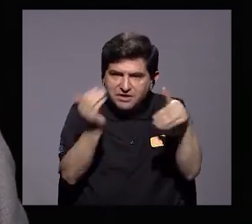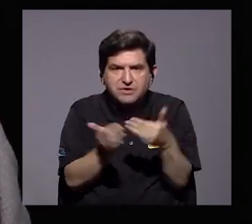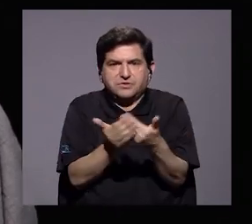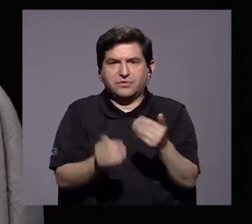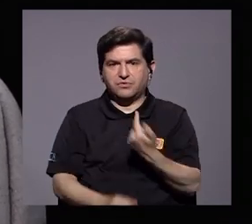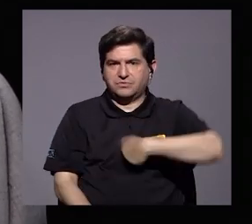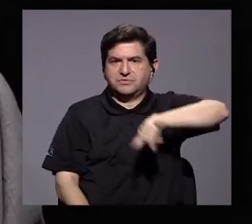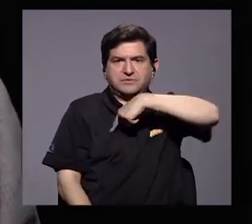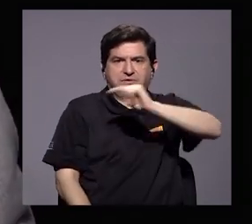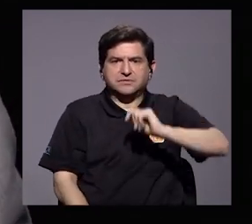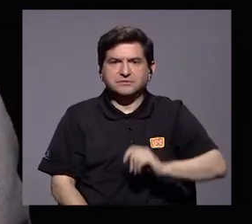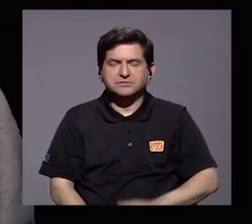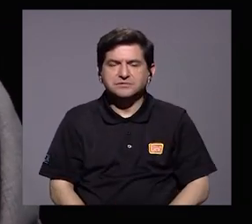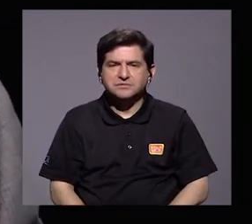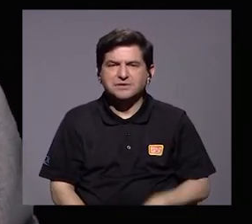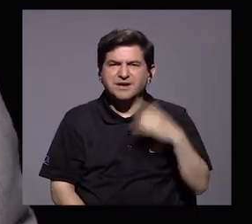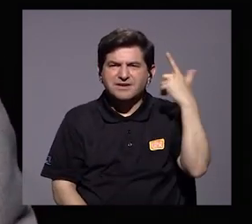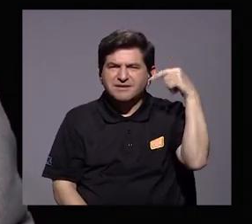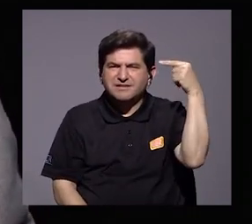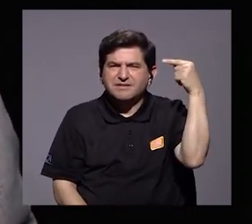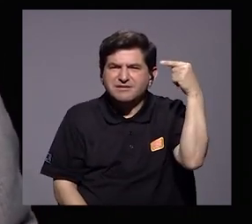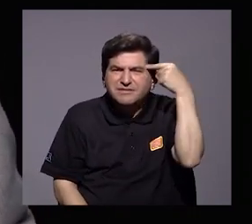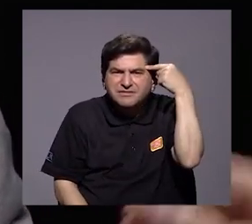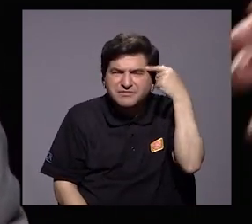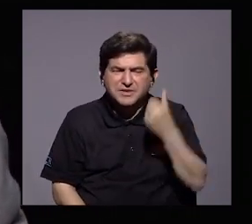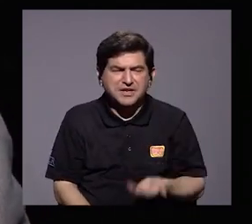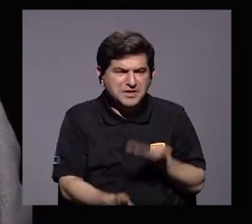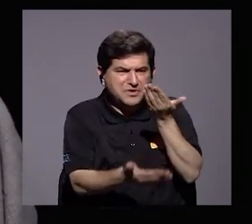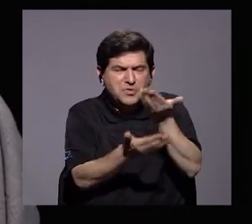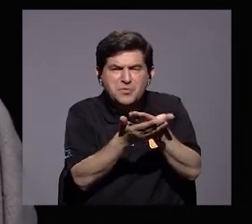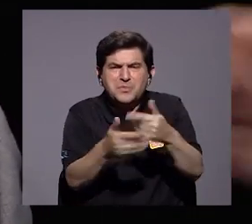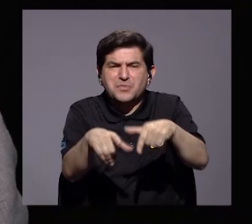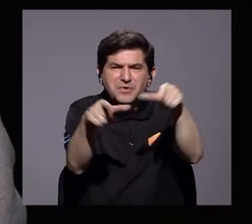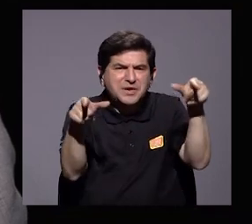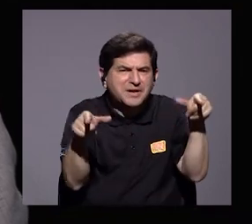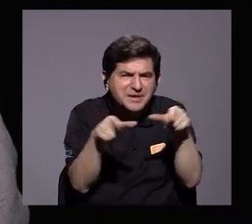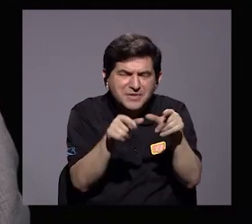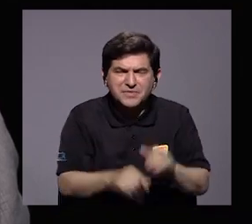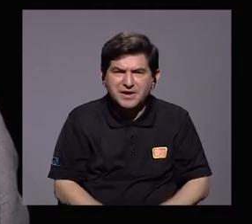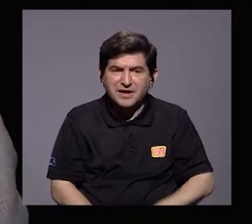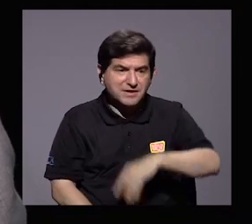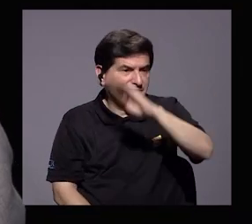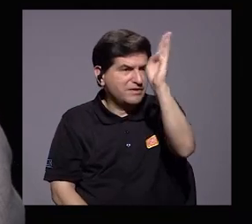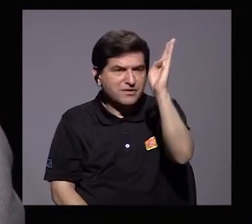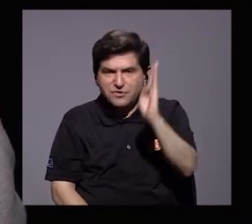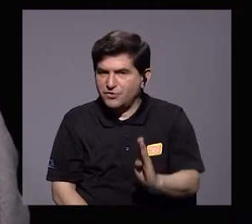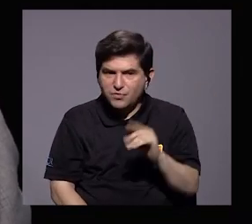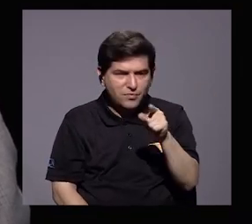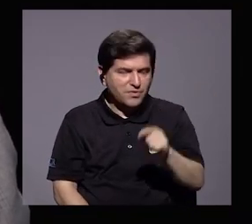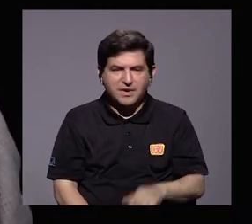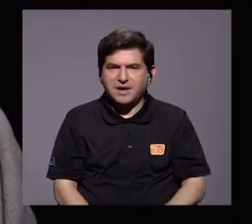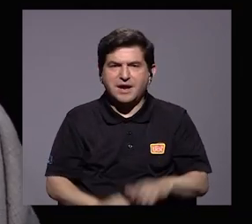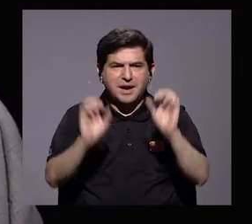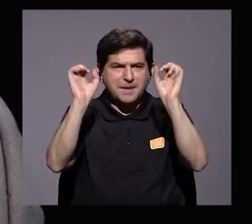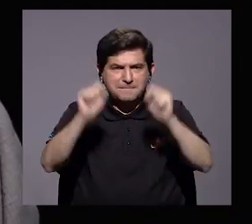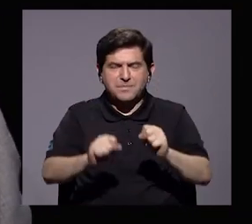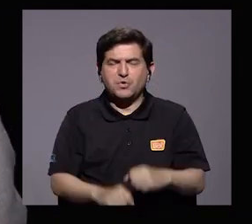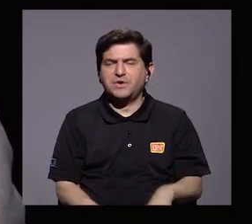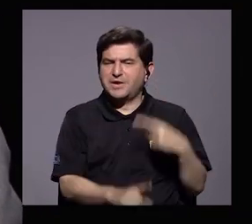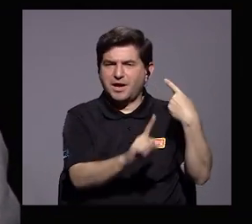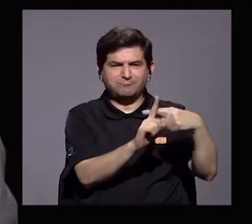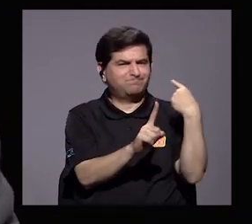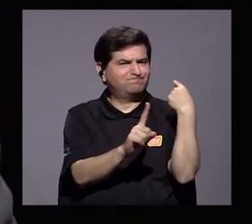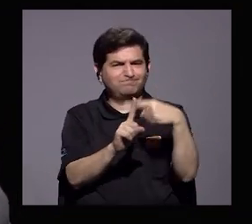donnelly como el gobierno propone estar en un lugar donde nunca va a dar para los